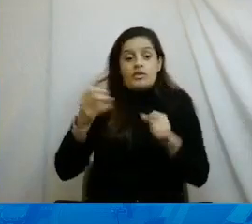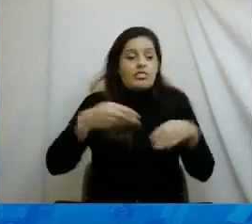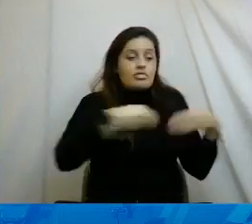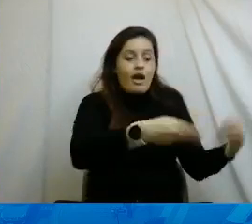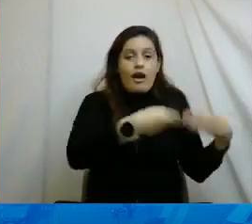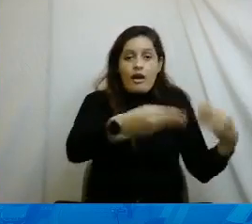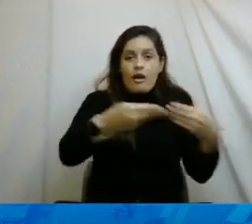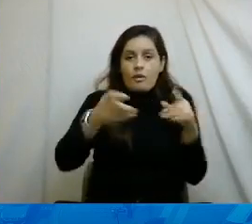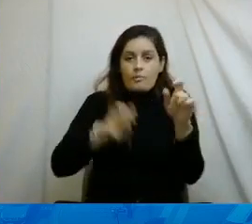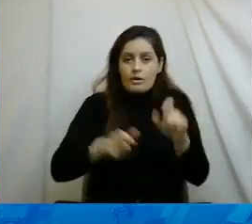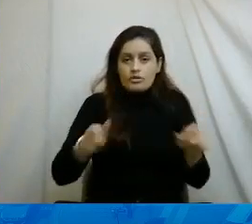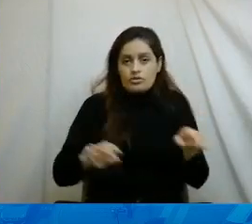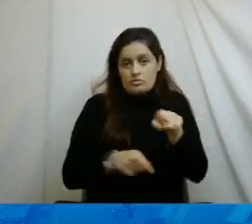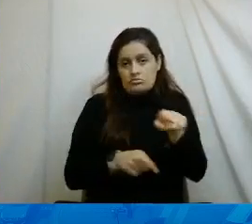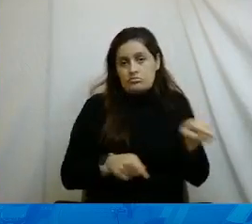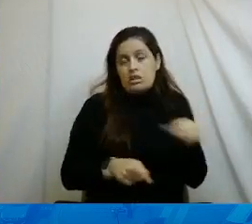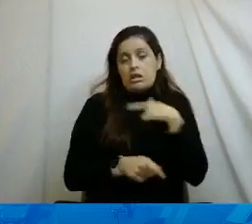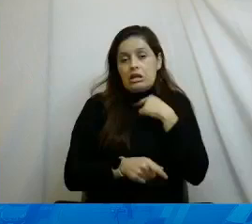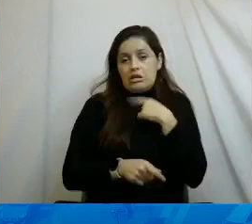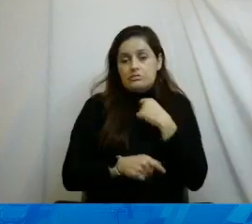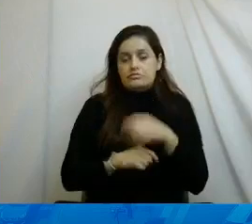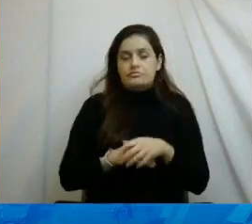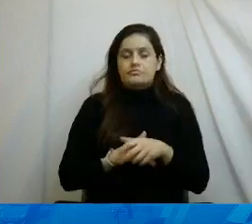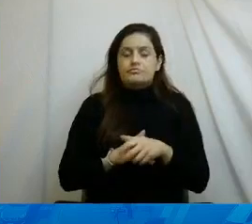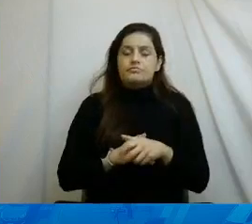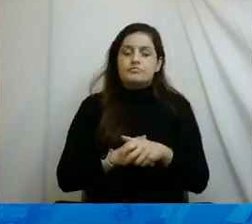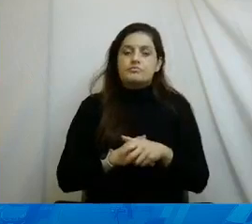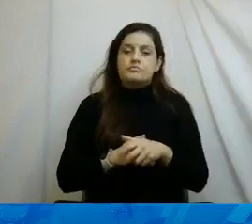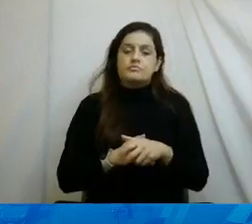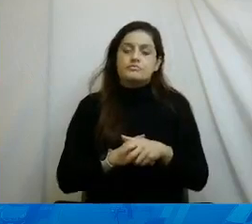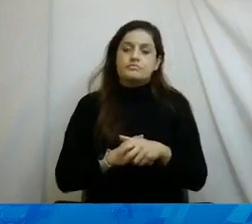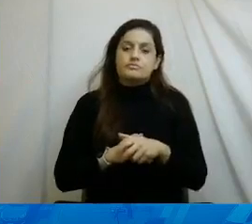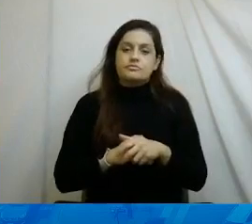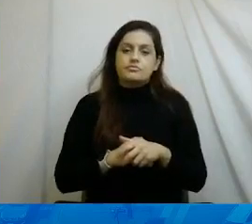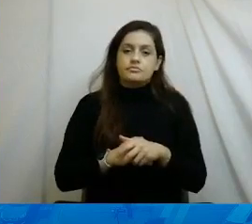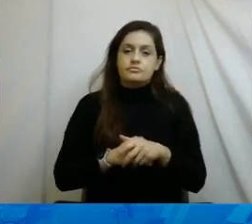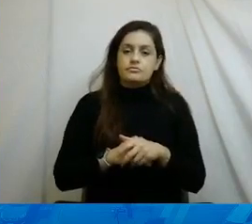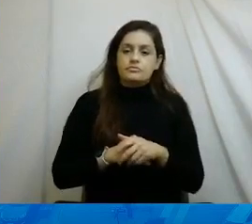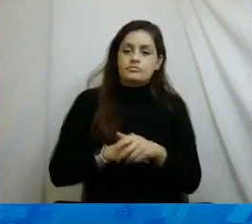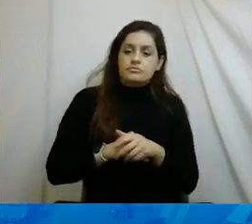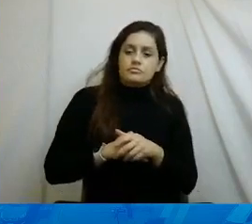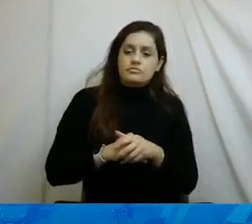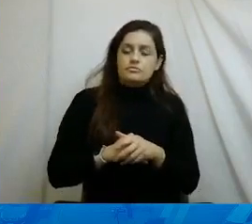aquellas personas que quieren estar, o sea, no es que quieran, hay muchas razones por las que una persona puede estar en situación